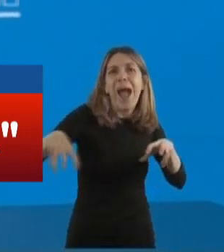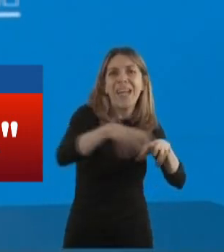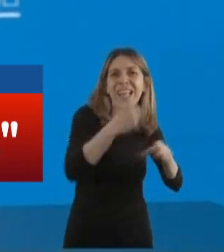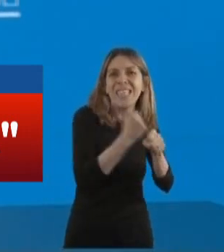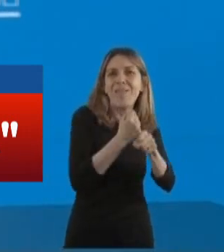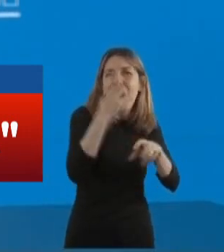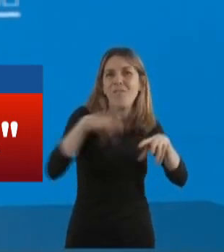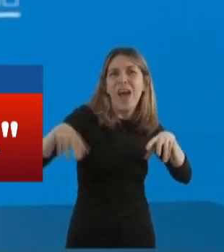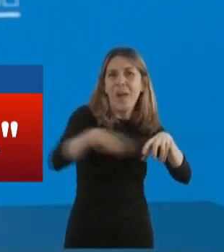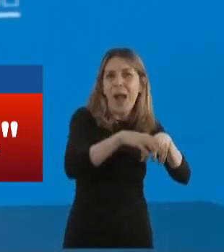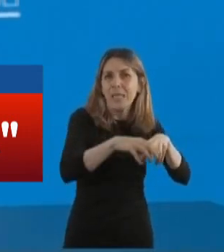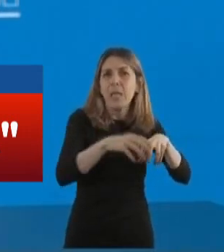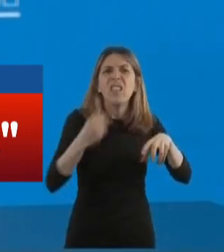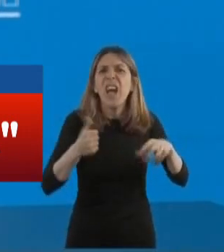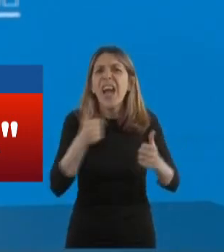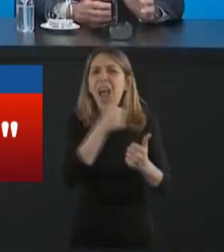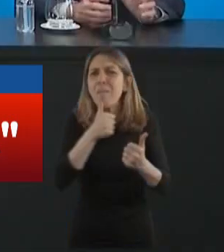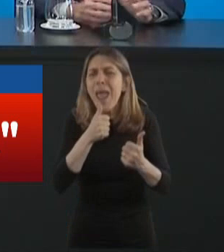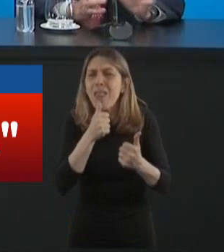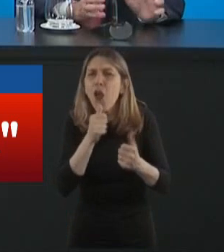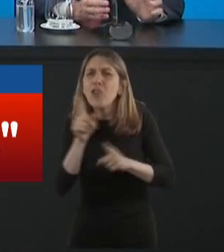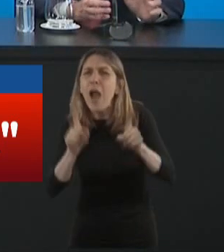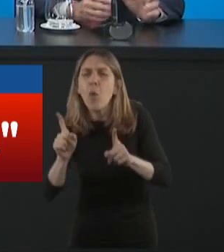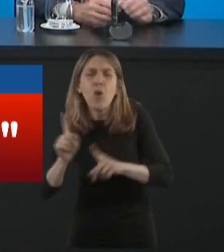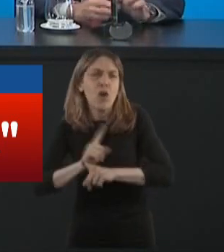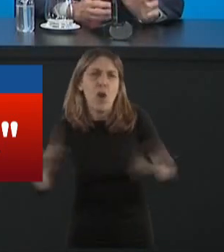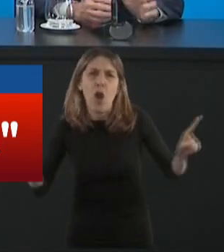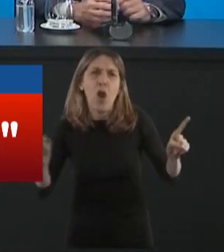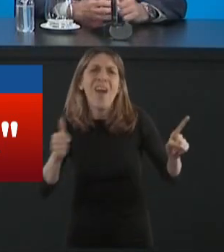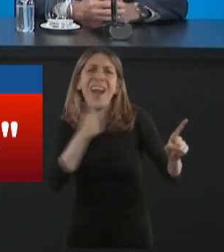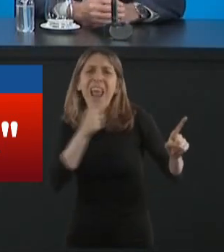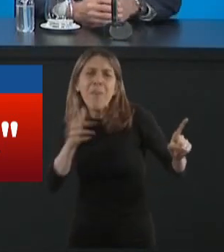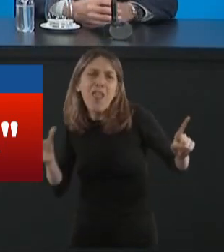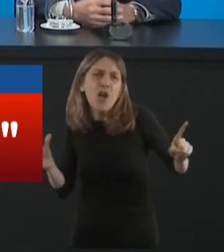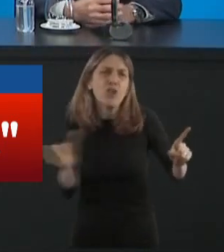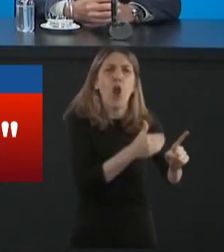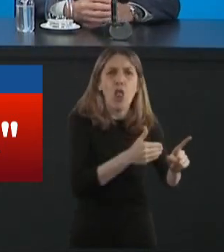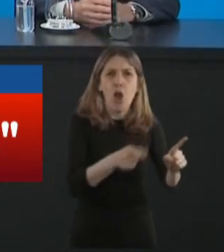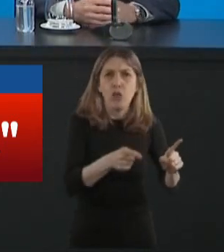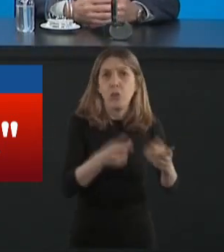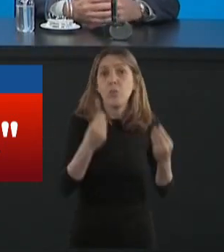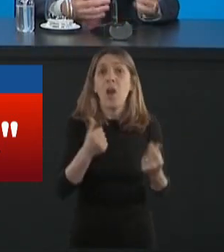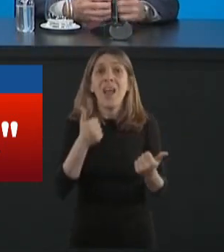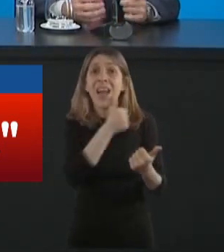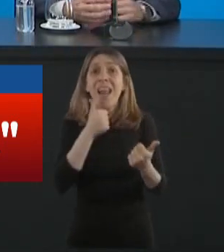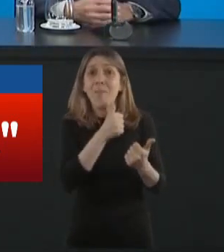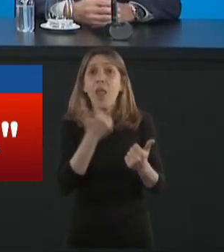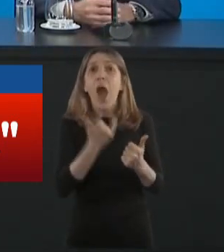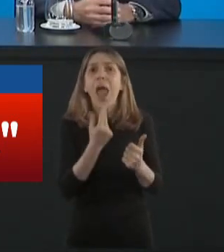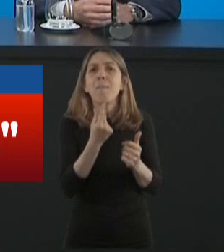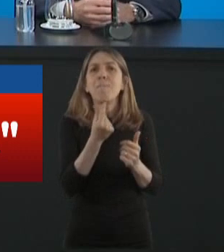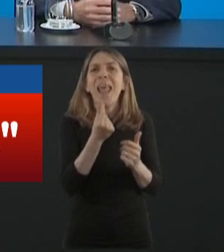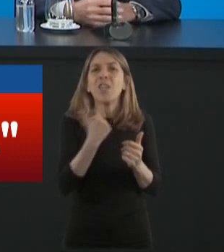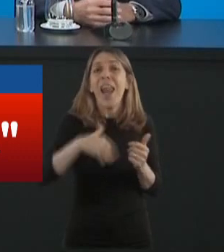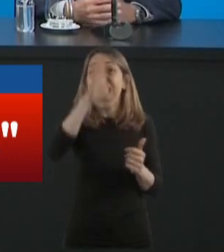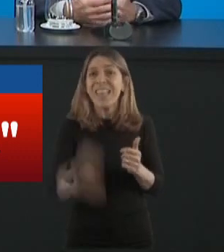una canasta, sino que son todos los medicamentos. No es algunos, sino todos, porque como los medicamentos tienen un precio uniforme en todo el